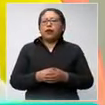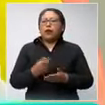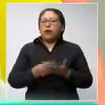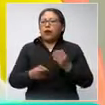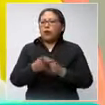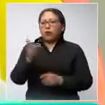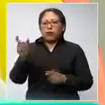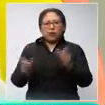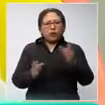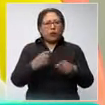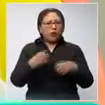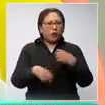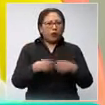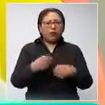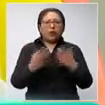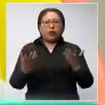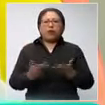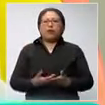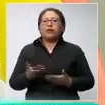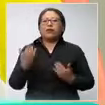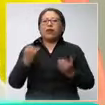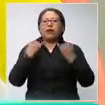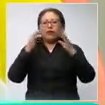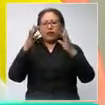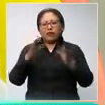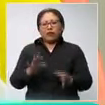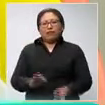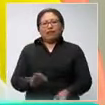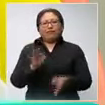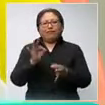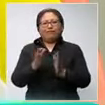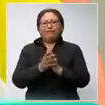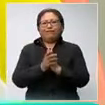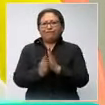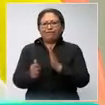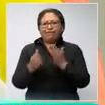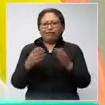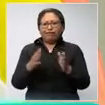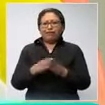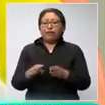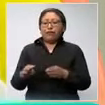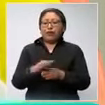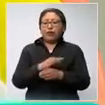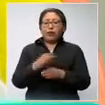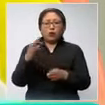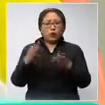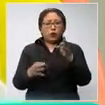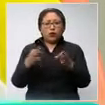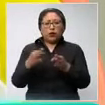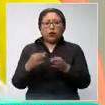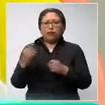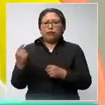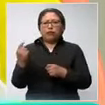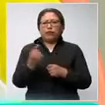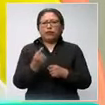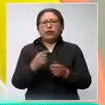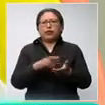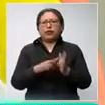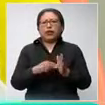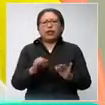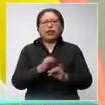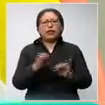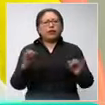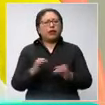lo ha ratificado el grupo interdisciplinario de expertos. Un pronunciamiento del ministro de Justicia sobre un caso concreto es una vulneración a la